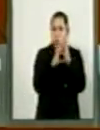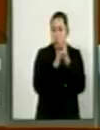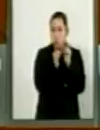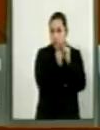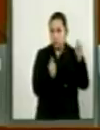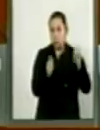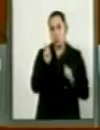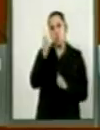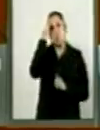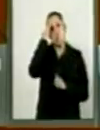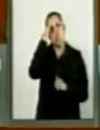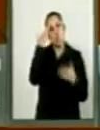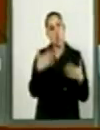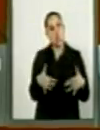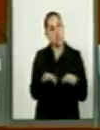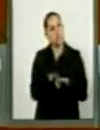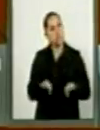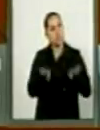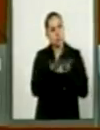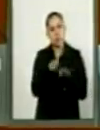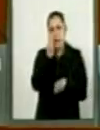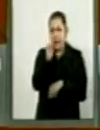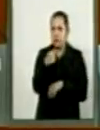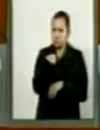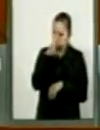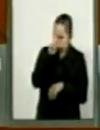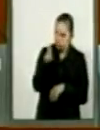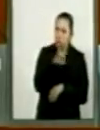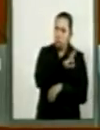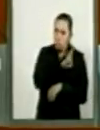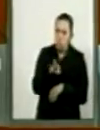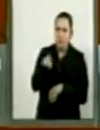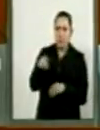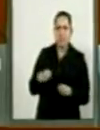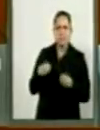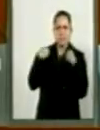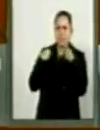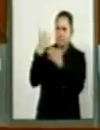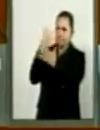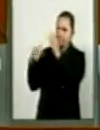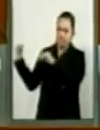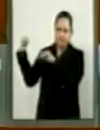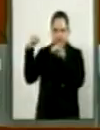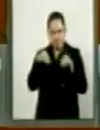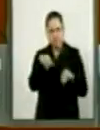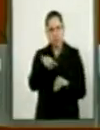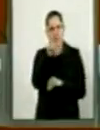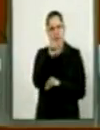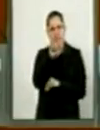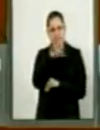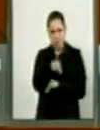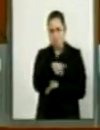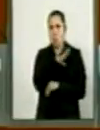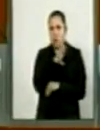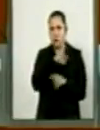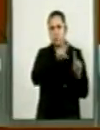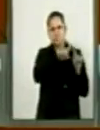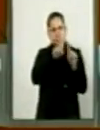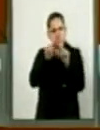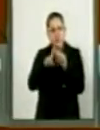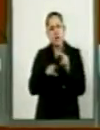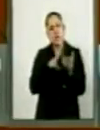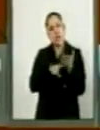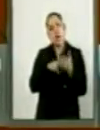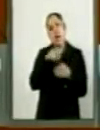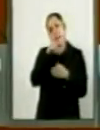asilo reconocido en instrumentos internacionales como en la Declaración Universal de los Derechos Humanos, la Declaración Americana